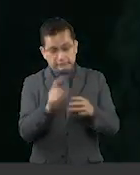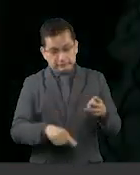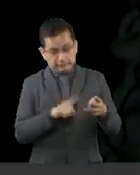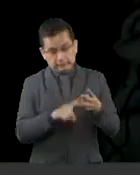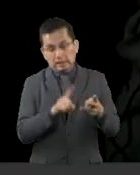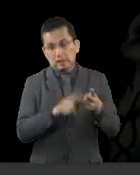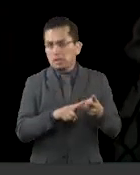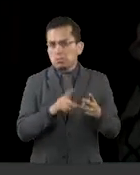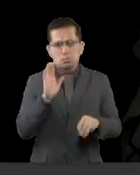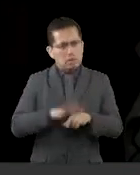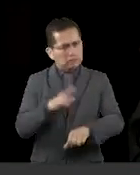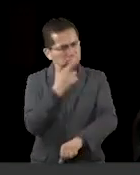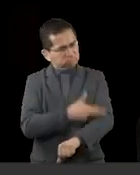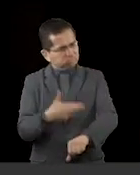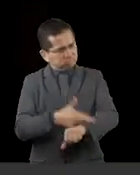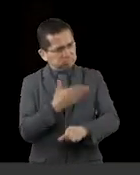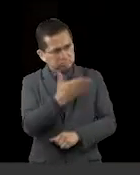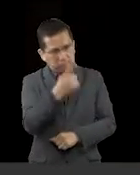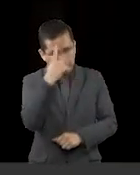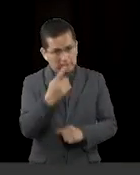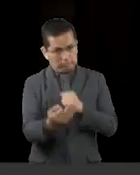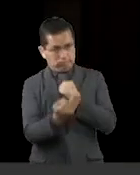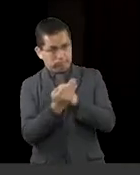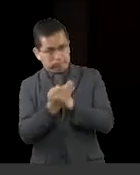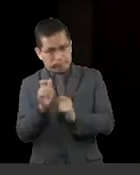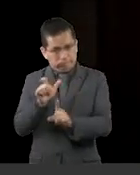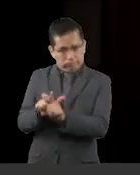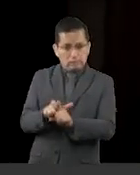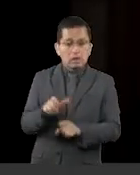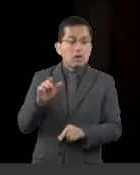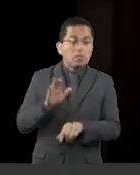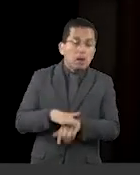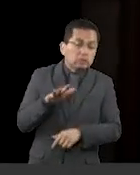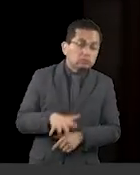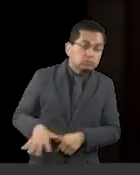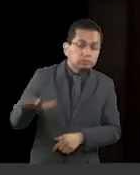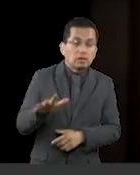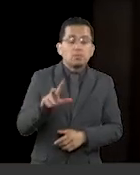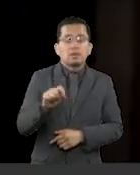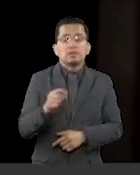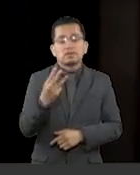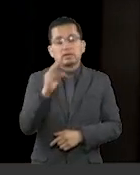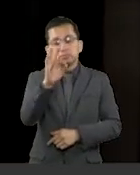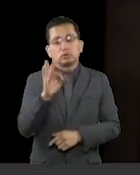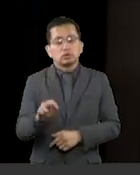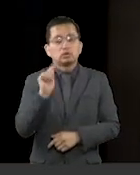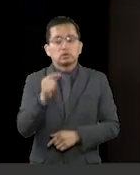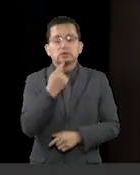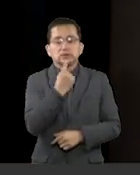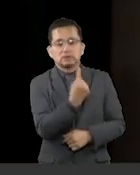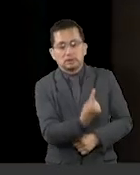refugio. 23% de las solicitudes son de niñas y niños, según cifras de la Comisión